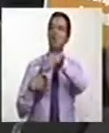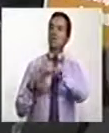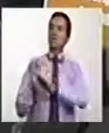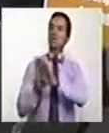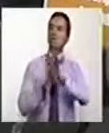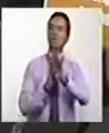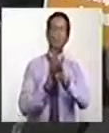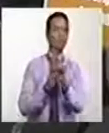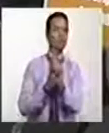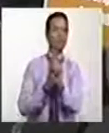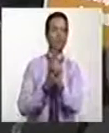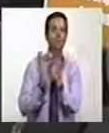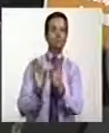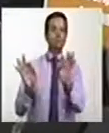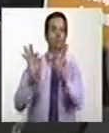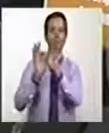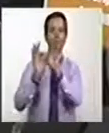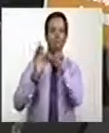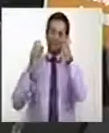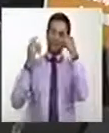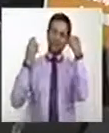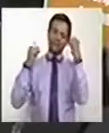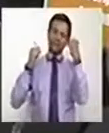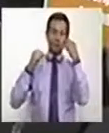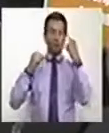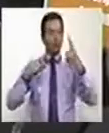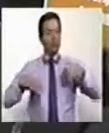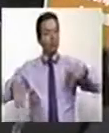Privilegió expresar la preocupación por la patria.